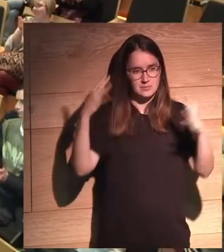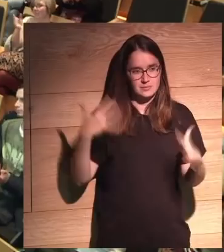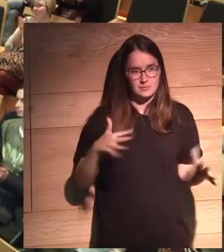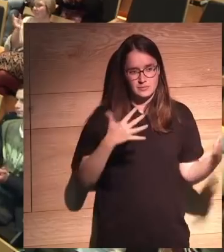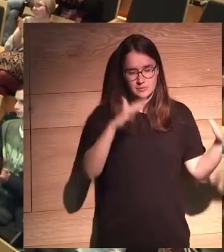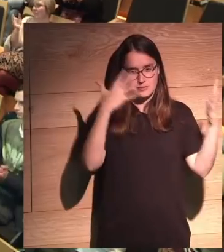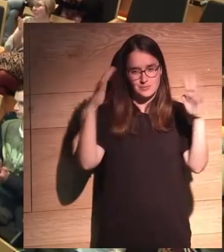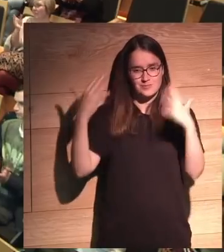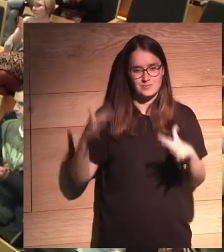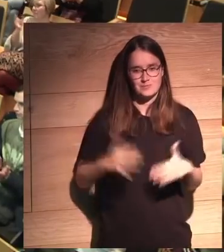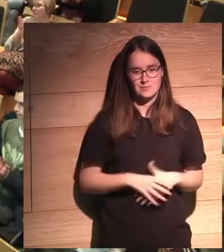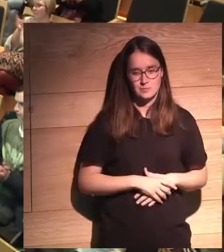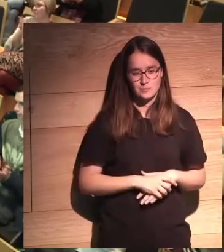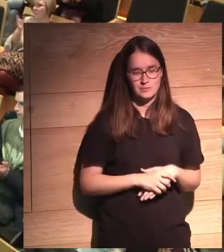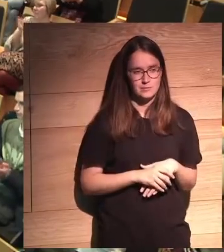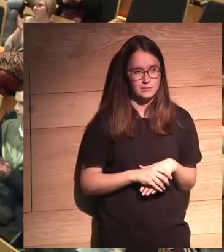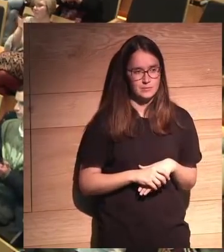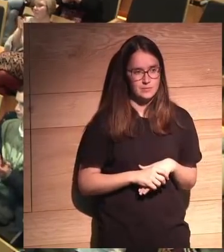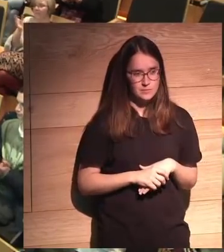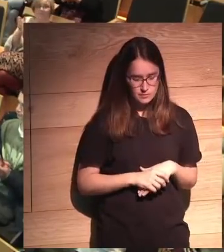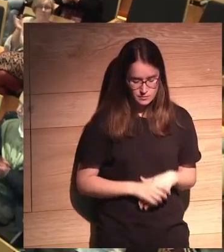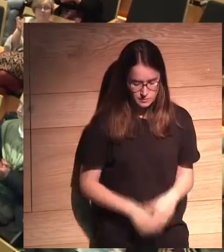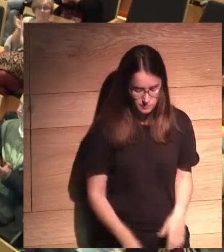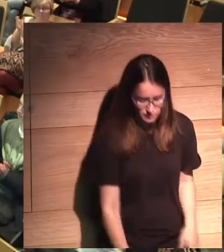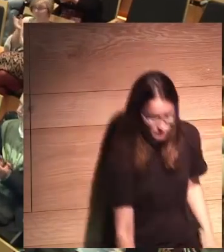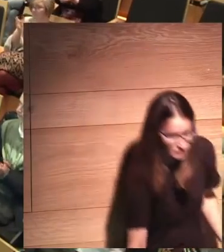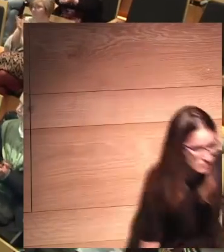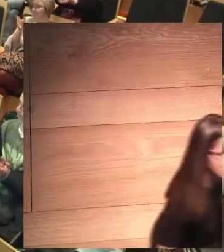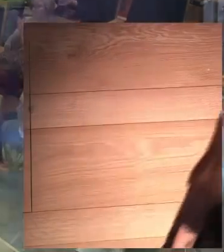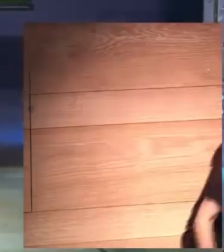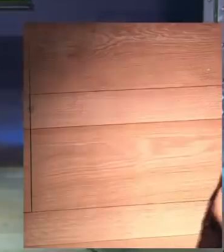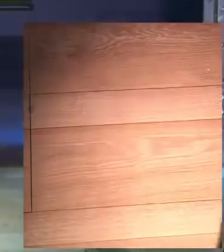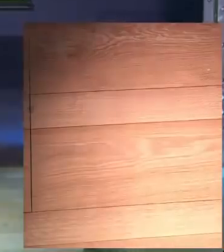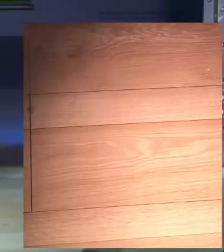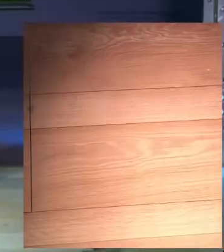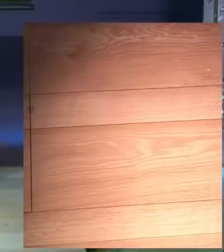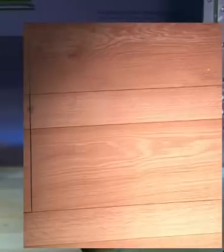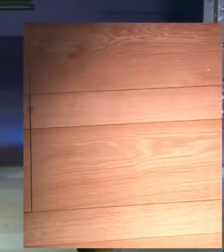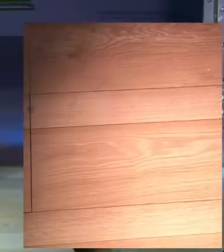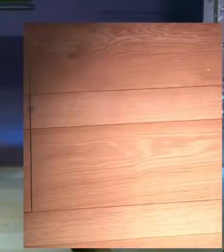Gracias.